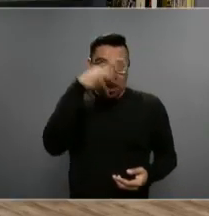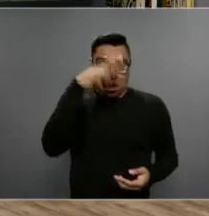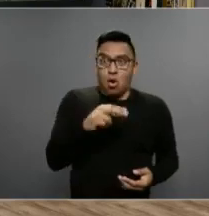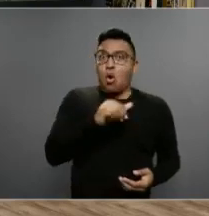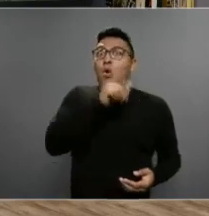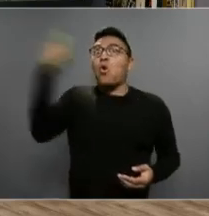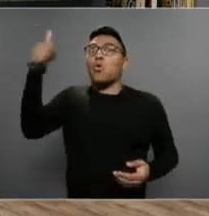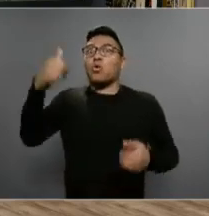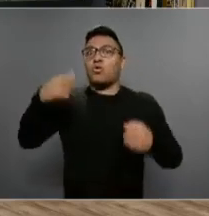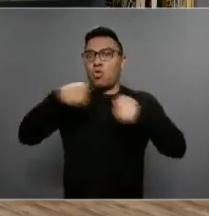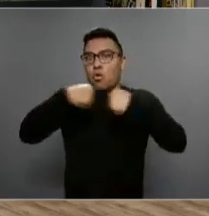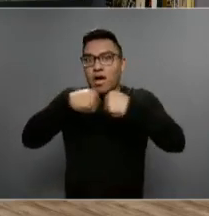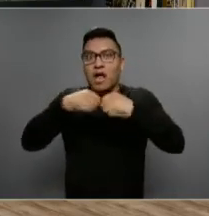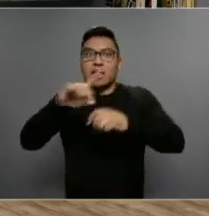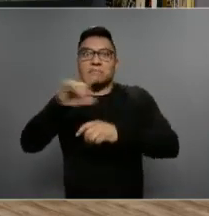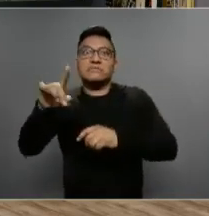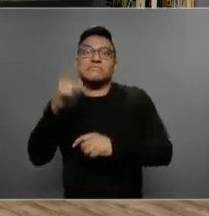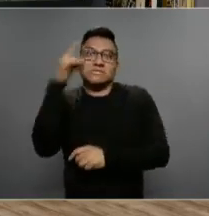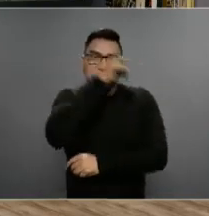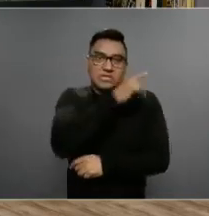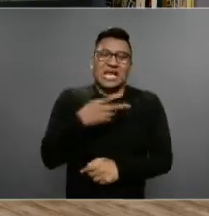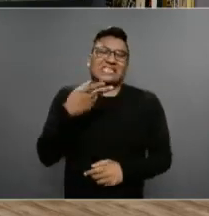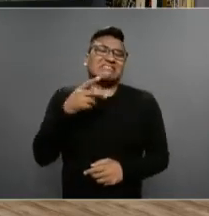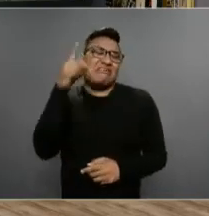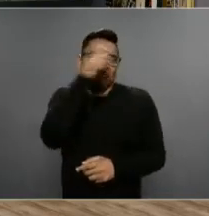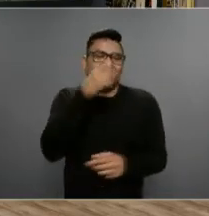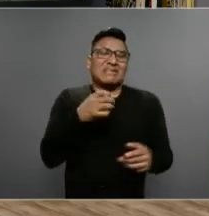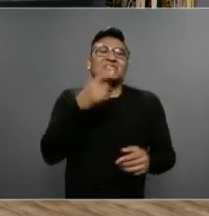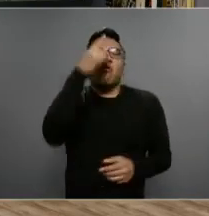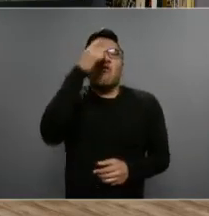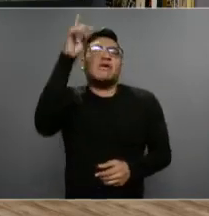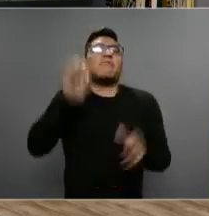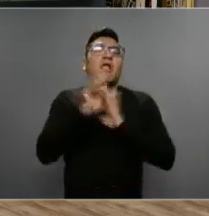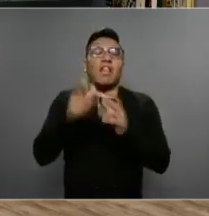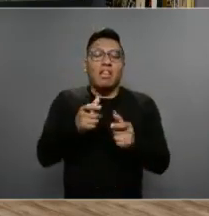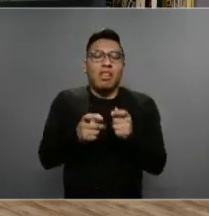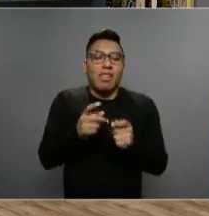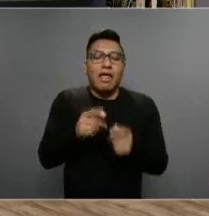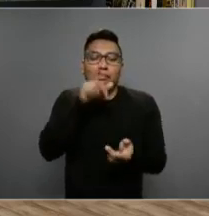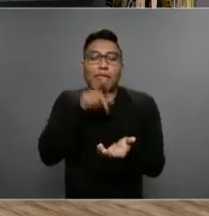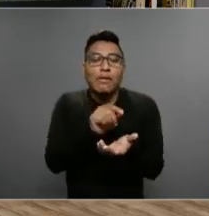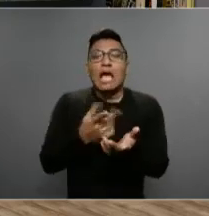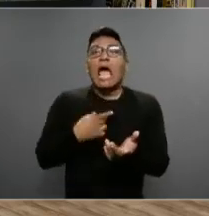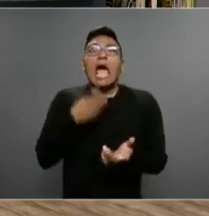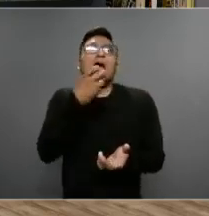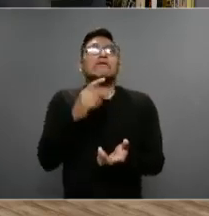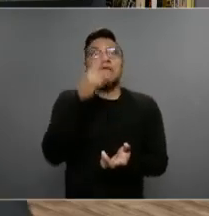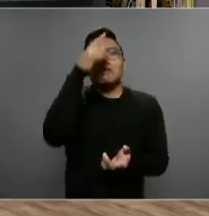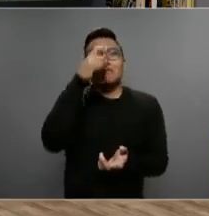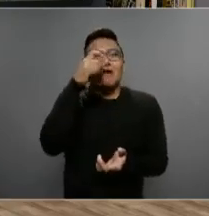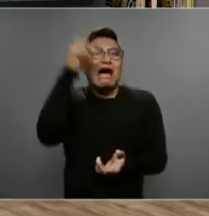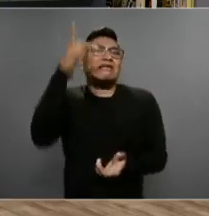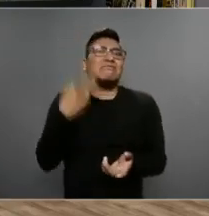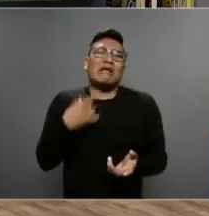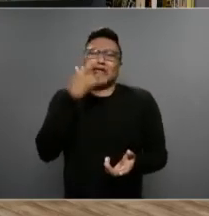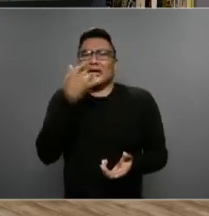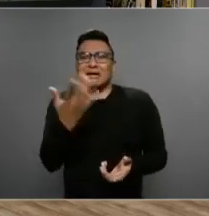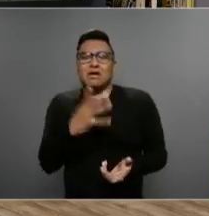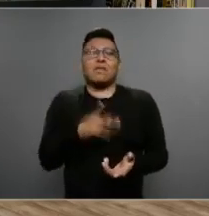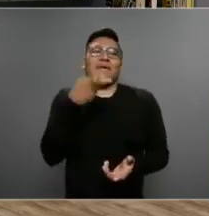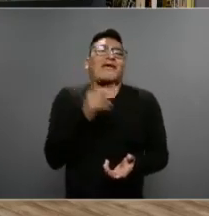otras cosas. Es muy fácil agarrar su celular y comentar por Twitter, no, está pasando esto, ¿por qué es tan raro? Porque nunca